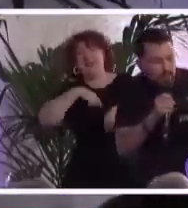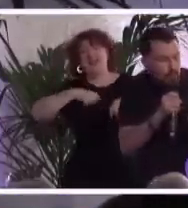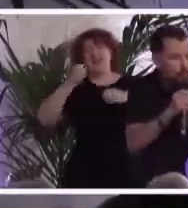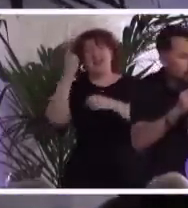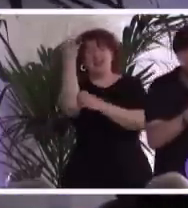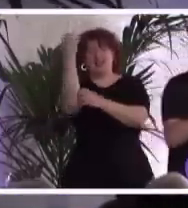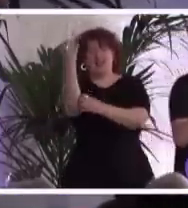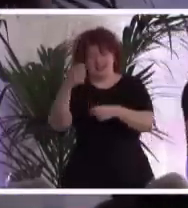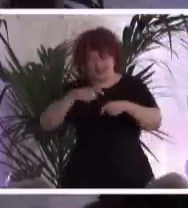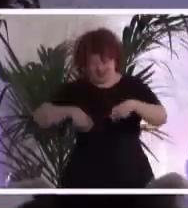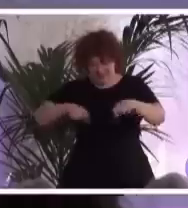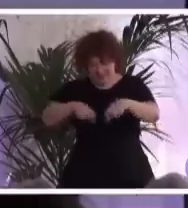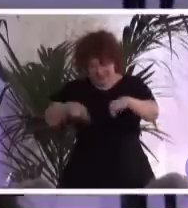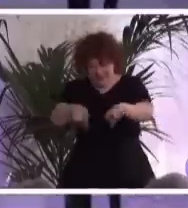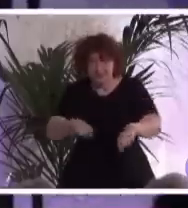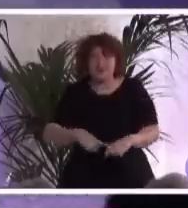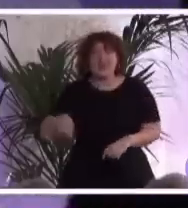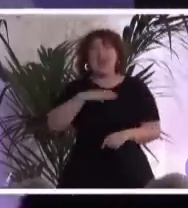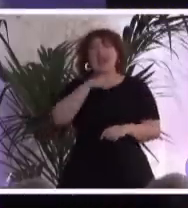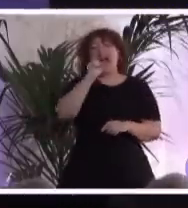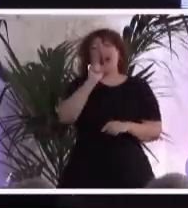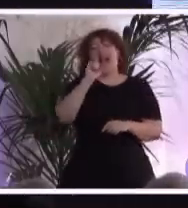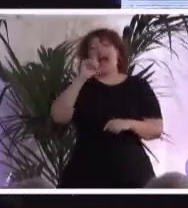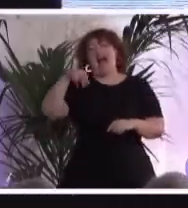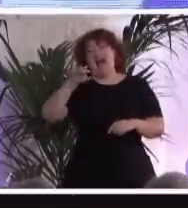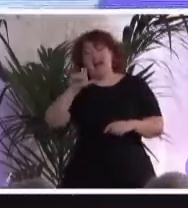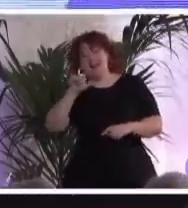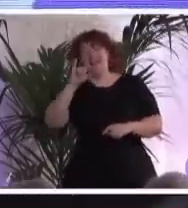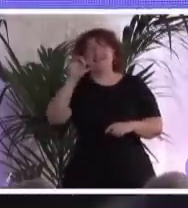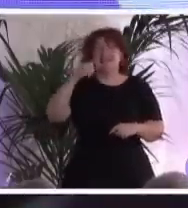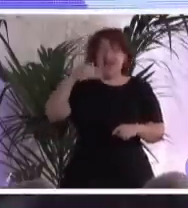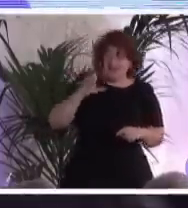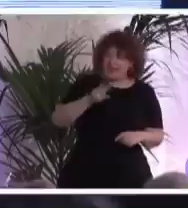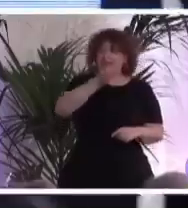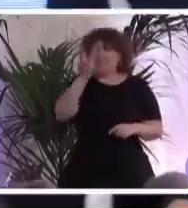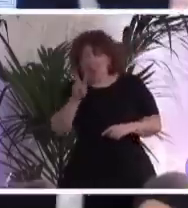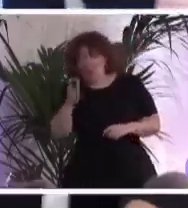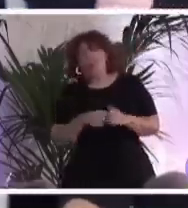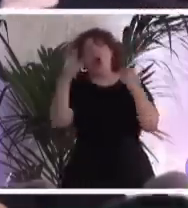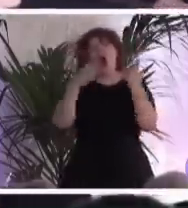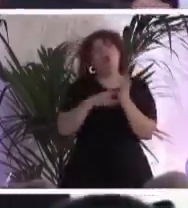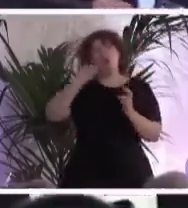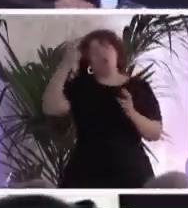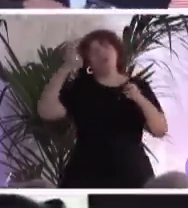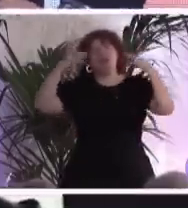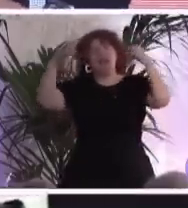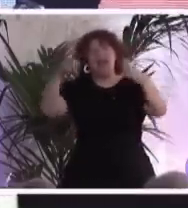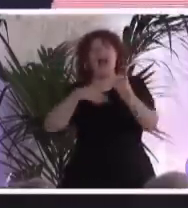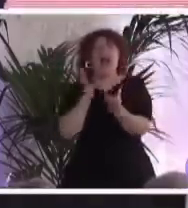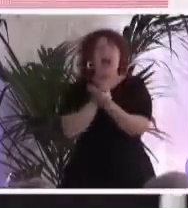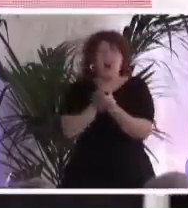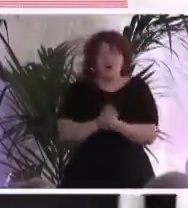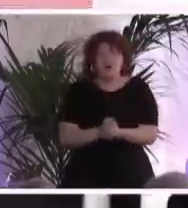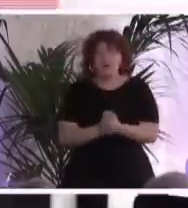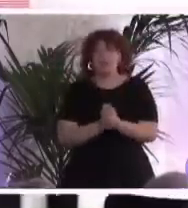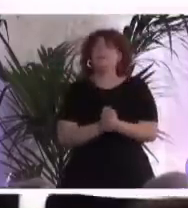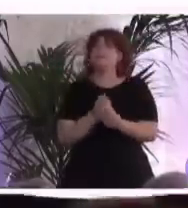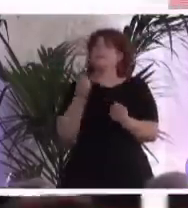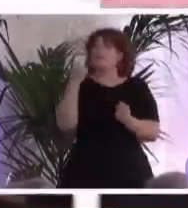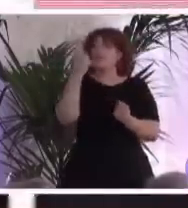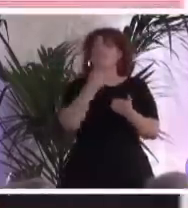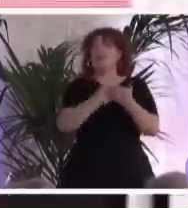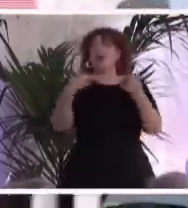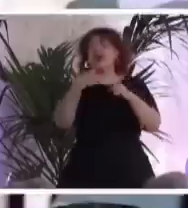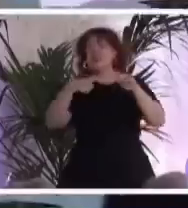cebra 18.000 euros por trabajos en el Canal de Isabel II otros 18.000 por trabajos de iluminación en alcobendas y la guinda del pastel el millón y medio de